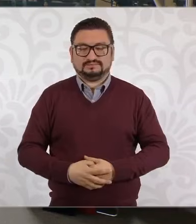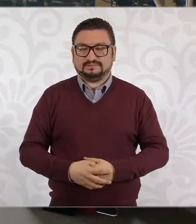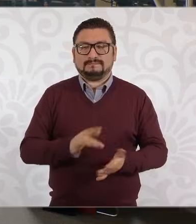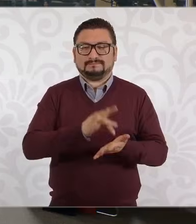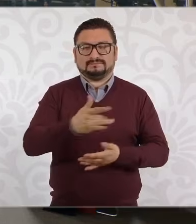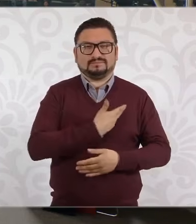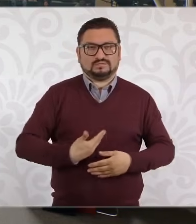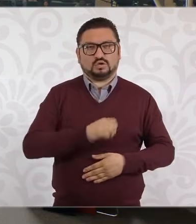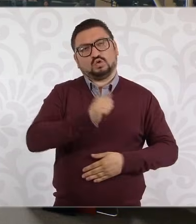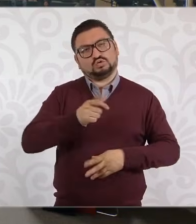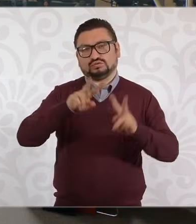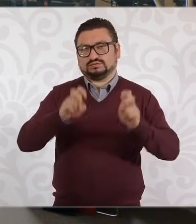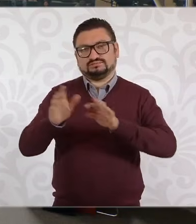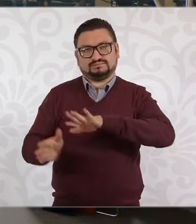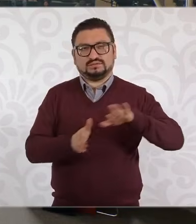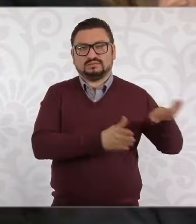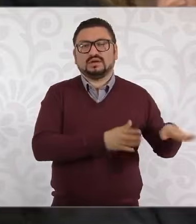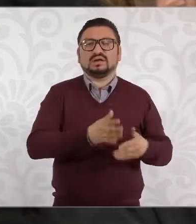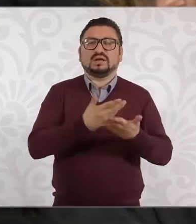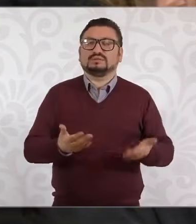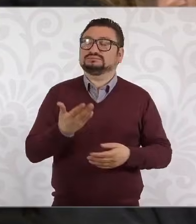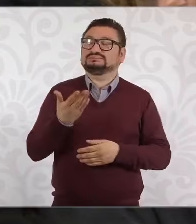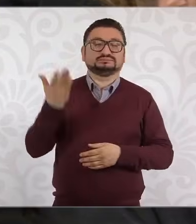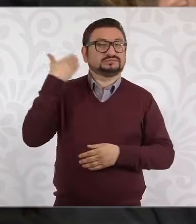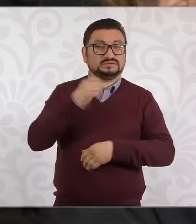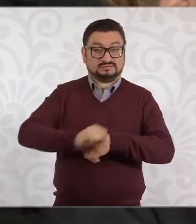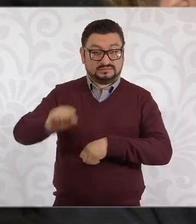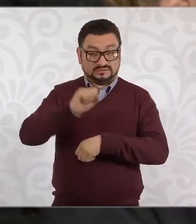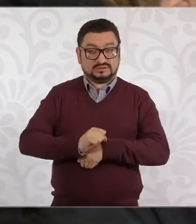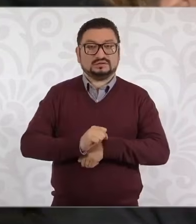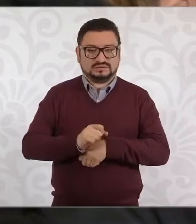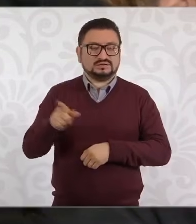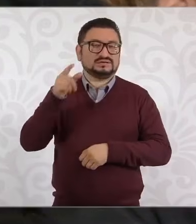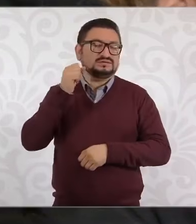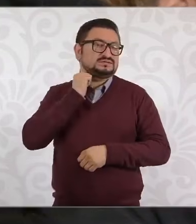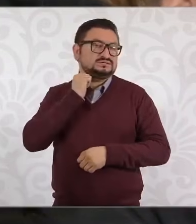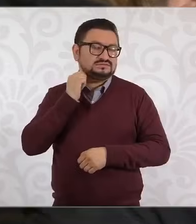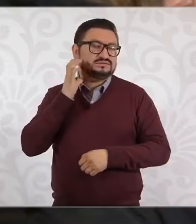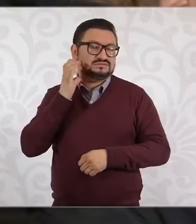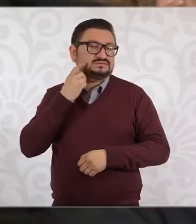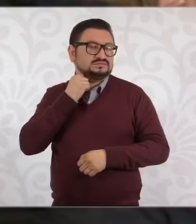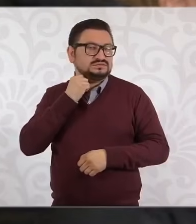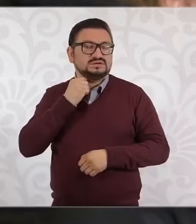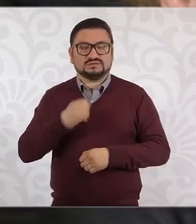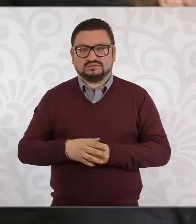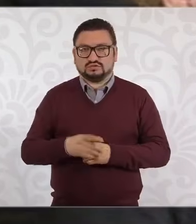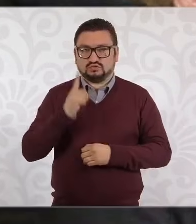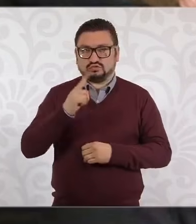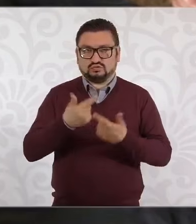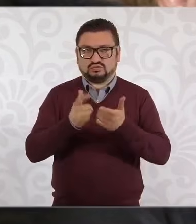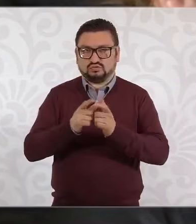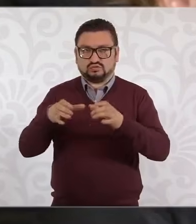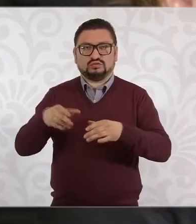Presidenta. En otro tema, la semana pasada llegó al Senado, visitó al Senado una comitiva